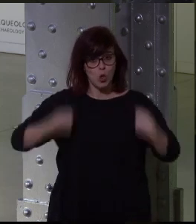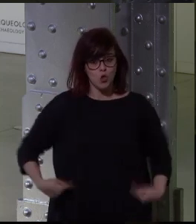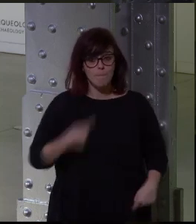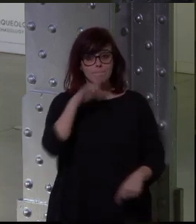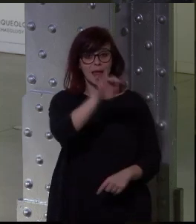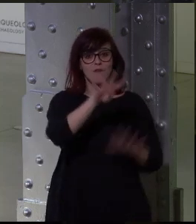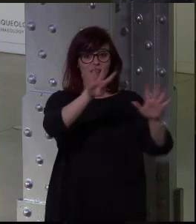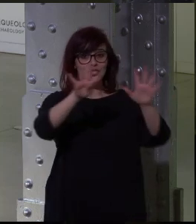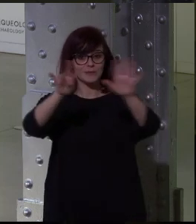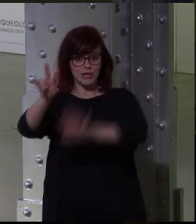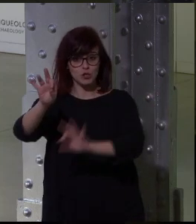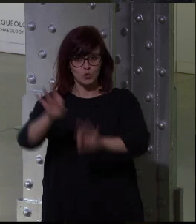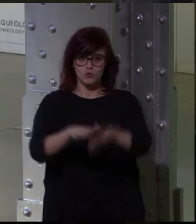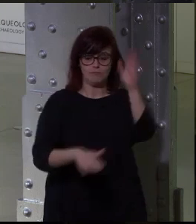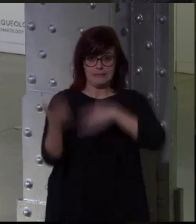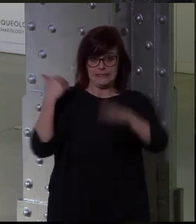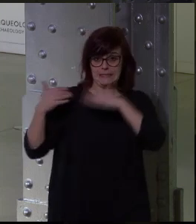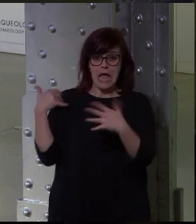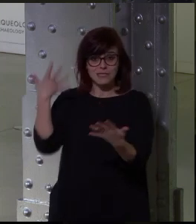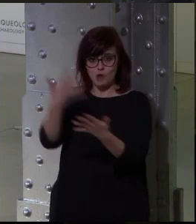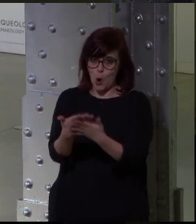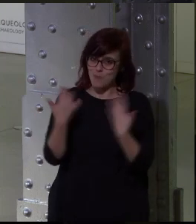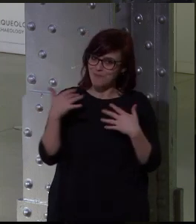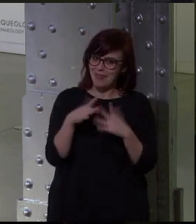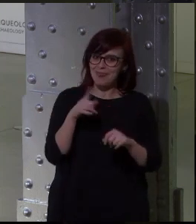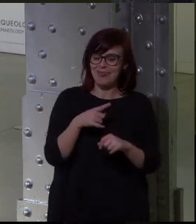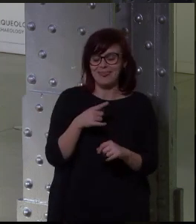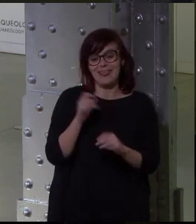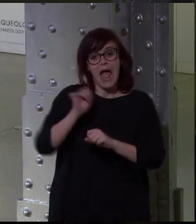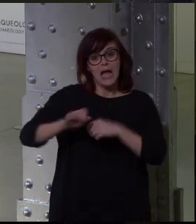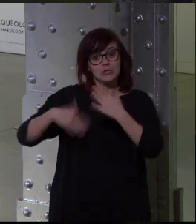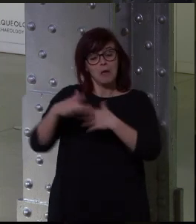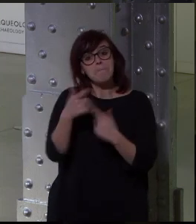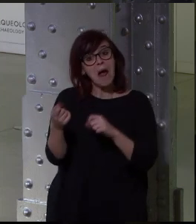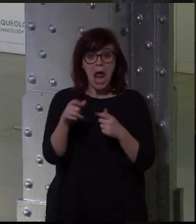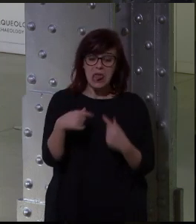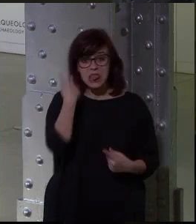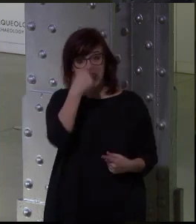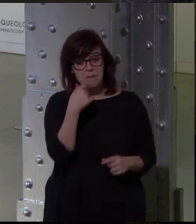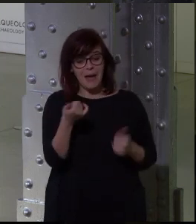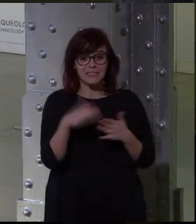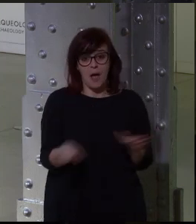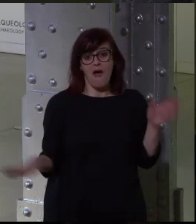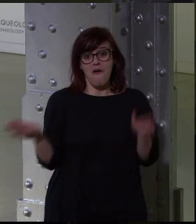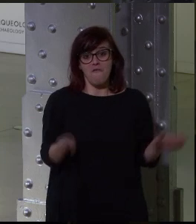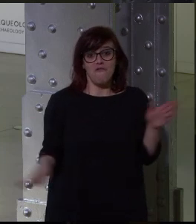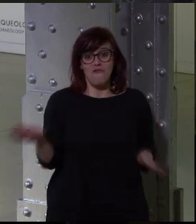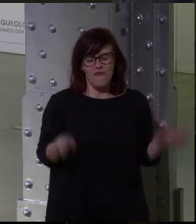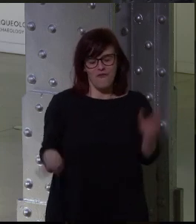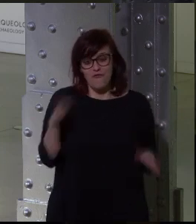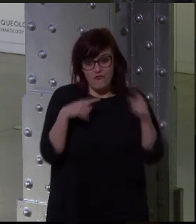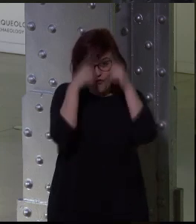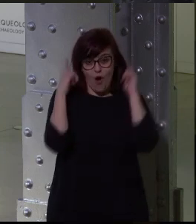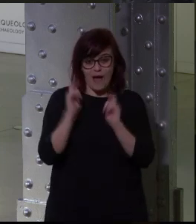en 1992, han pasado los años y curiosamente me parezco más a la foca monje que a mí mismo,